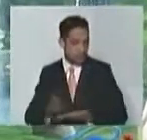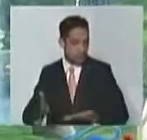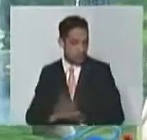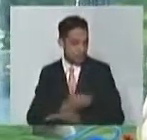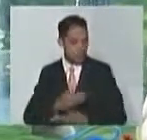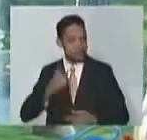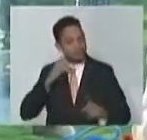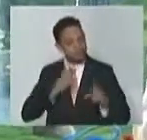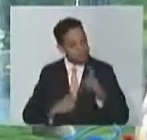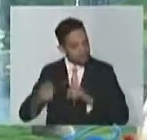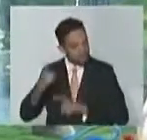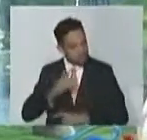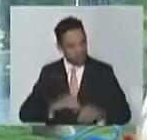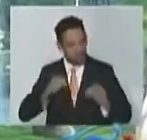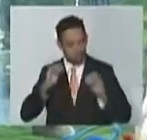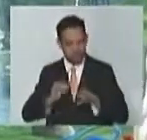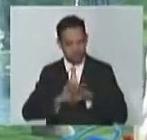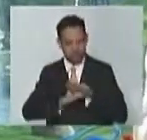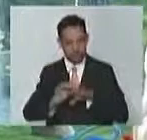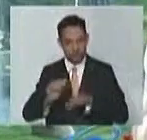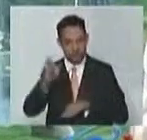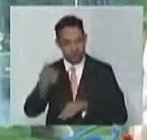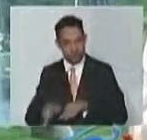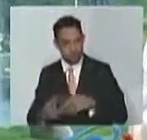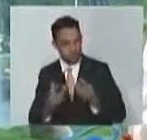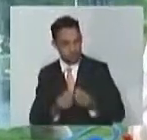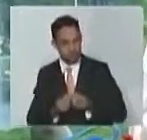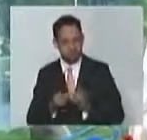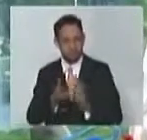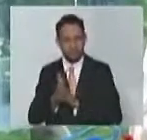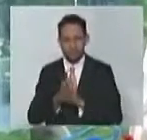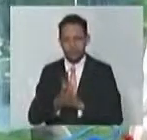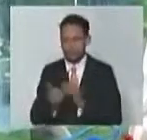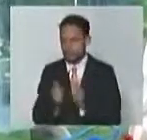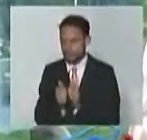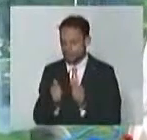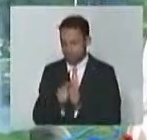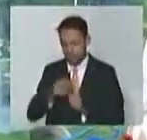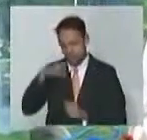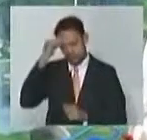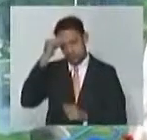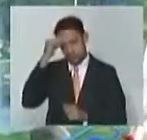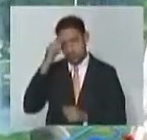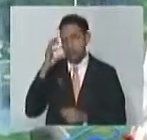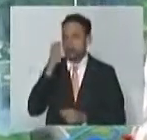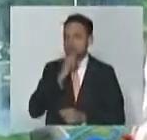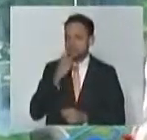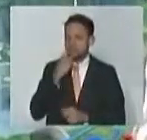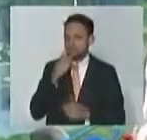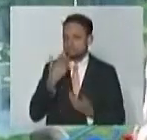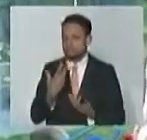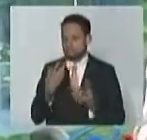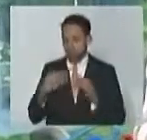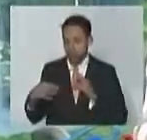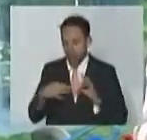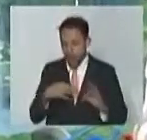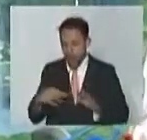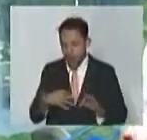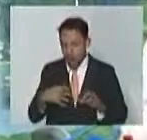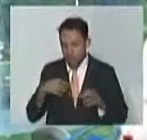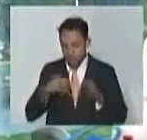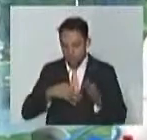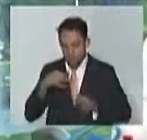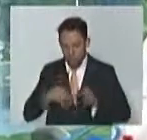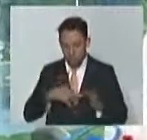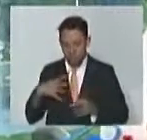Entonces, invitamos con este espacio para que ustedes realicen procesos preventivos. Nosotros